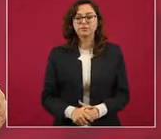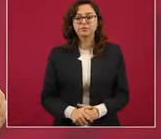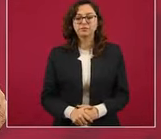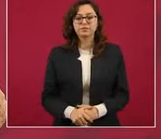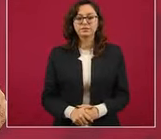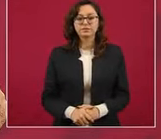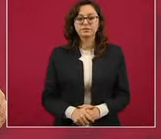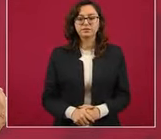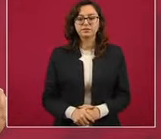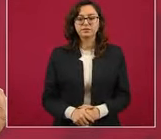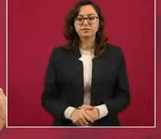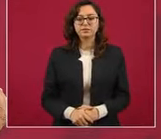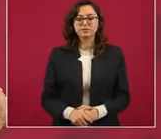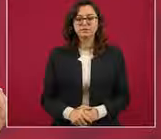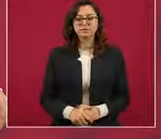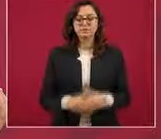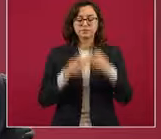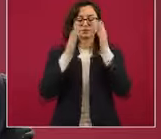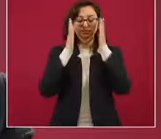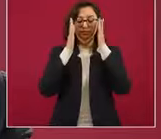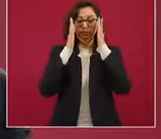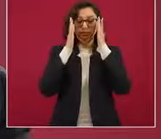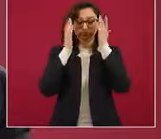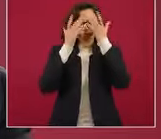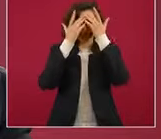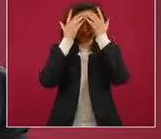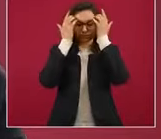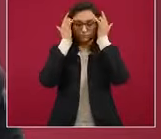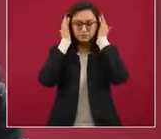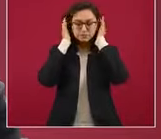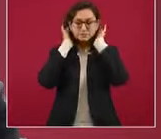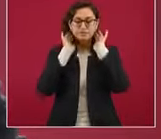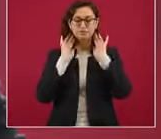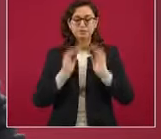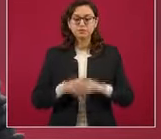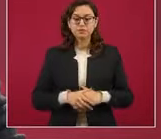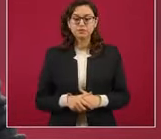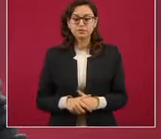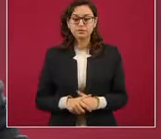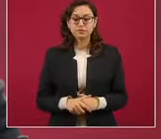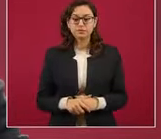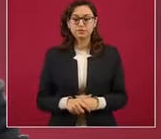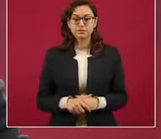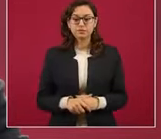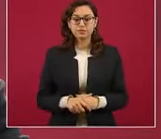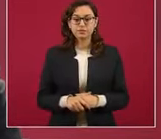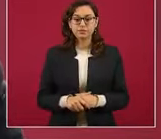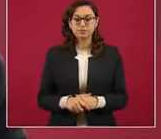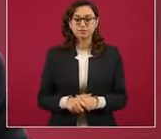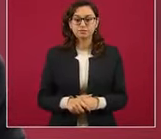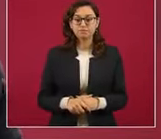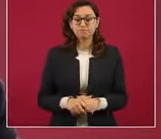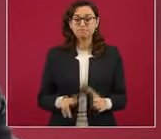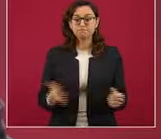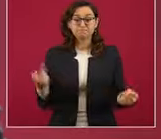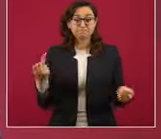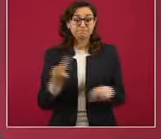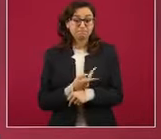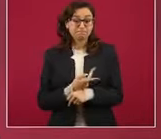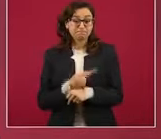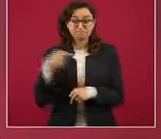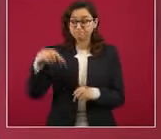lo que se padece en México es una decadencia